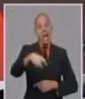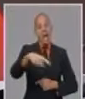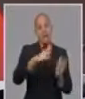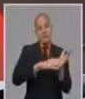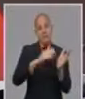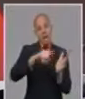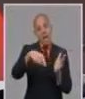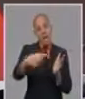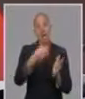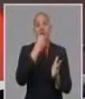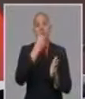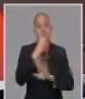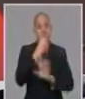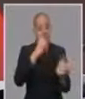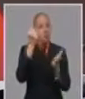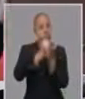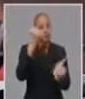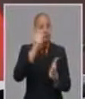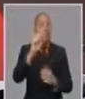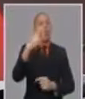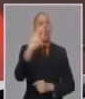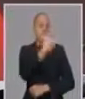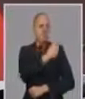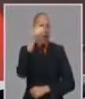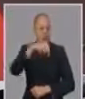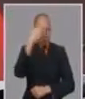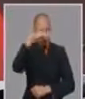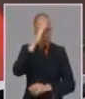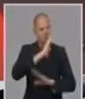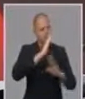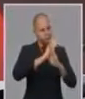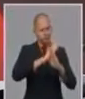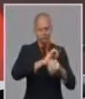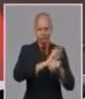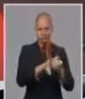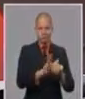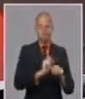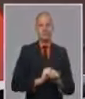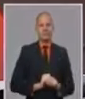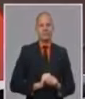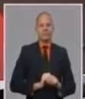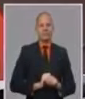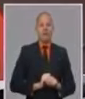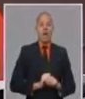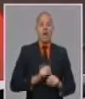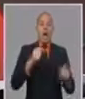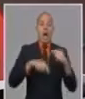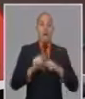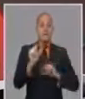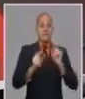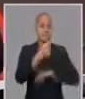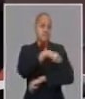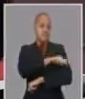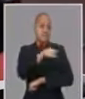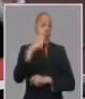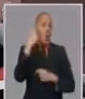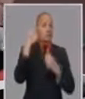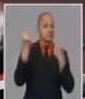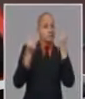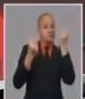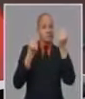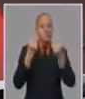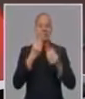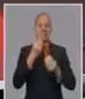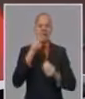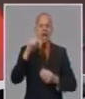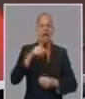Una noticia sin duda importante, sobre todo cuando hay preocupaciones que si tal vacuna la están desarrollando, que por qué no la compramos